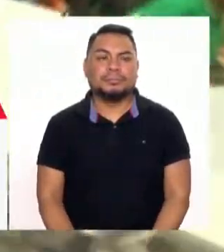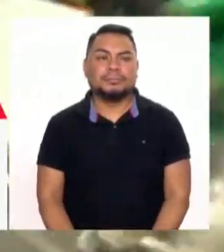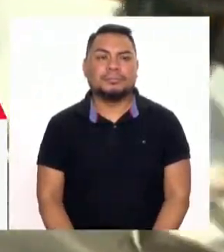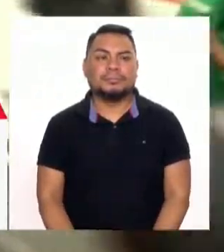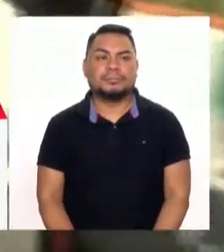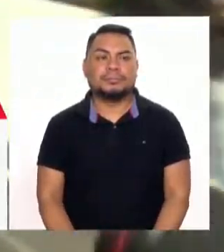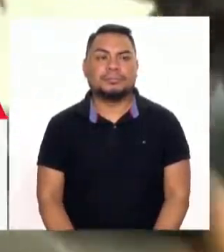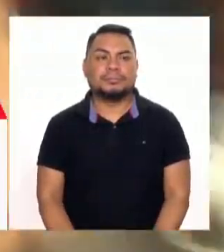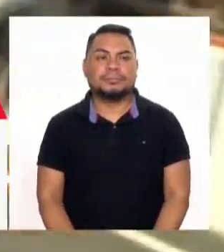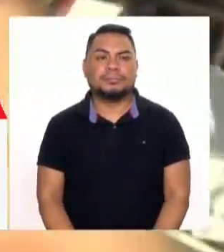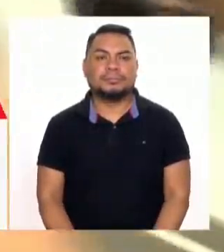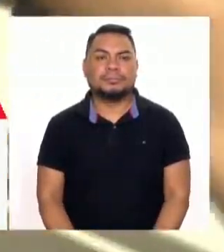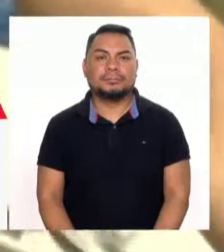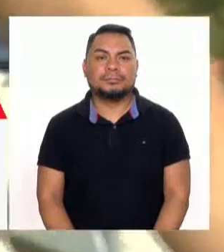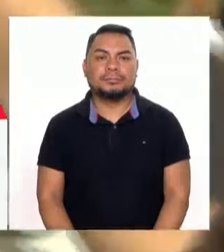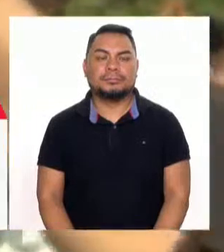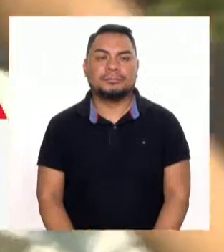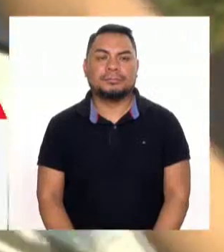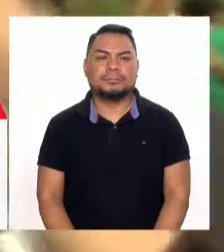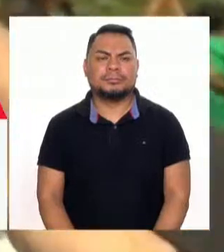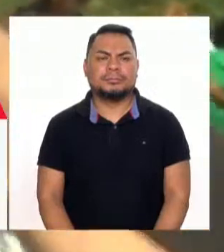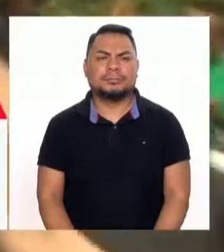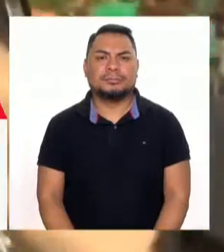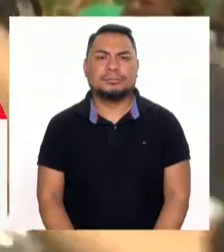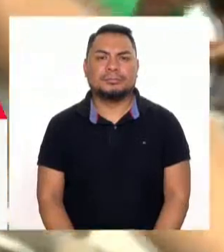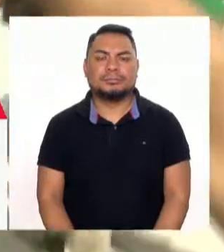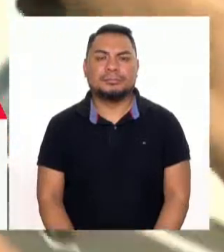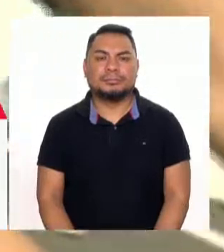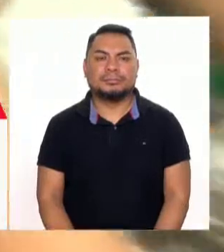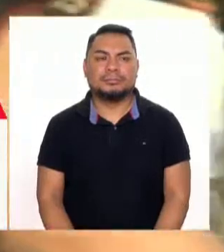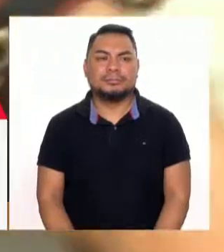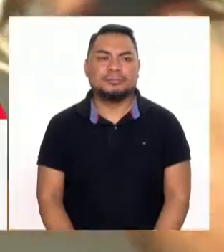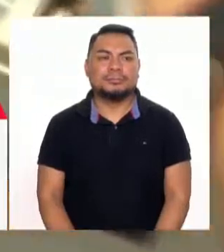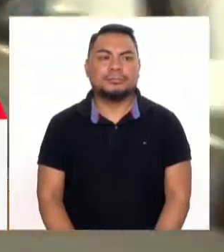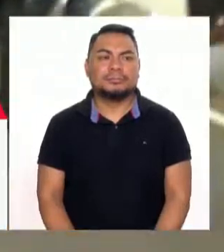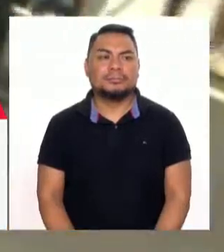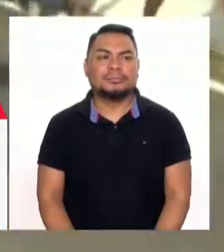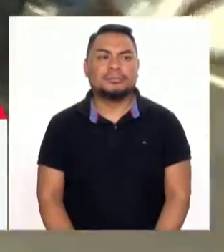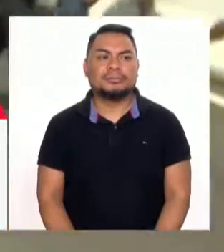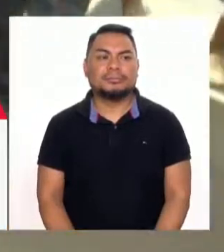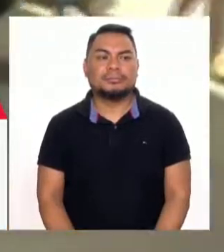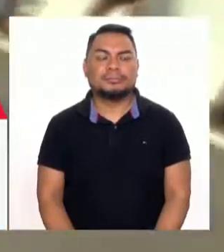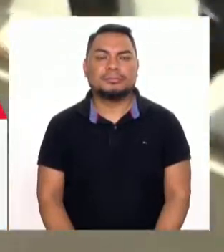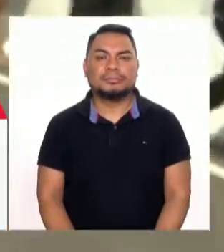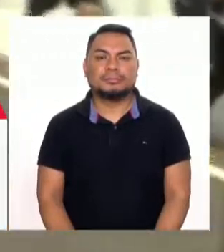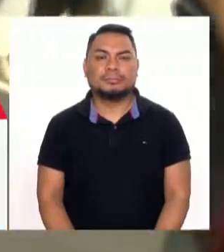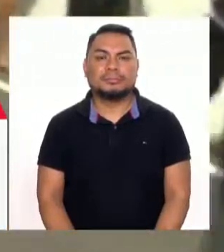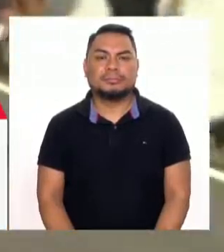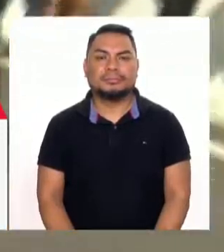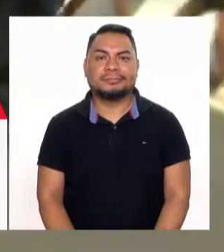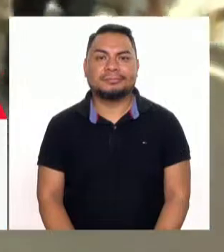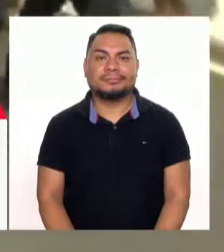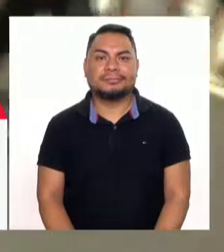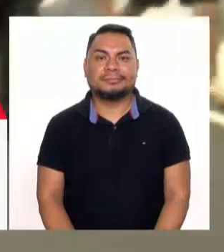continúa el recorrido de la jefa de estado